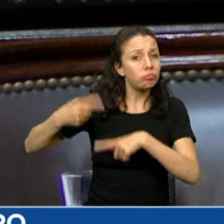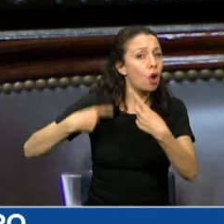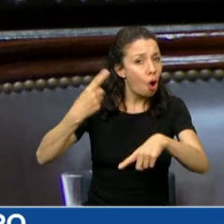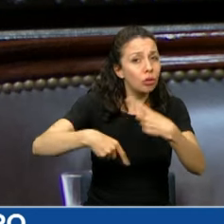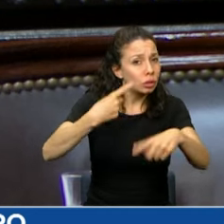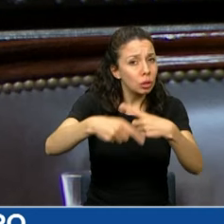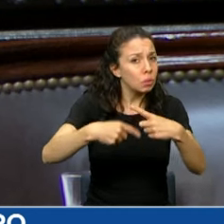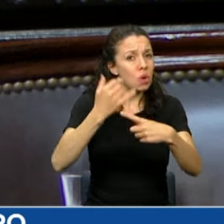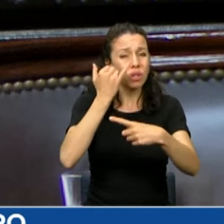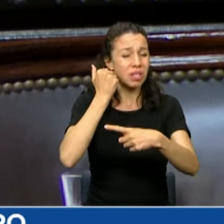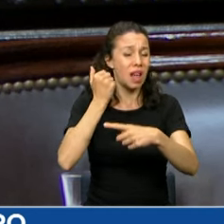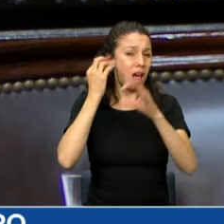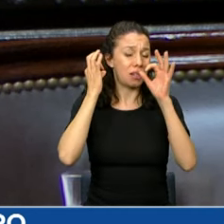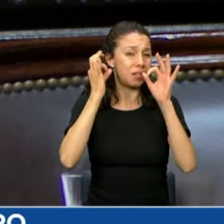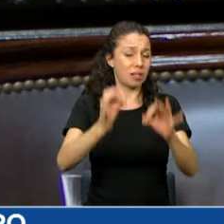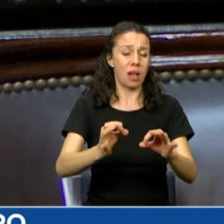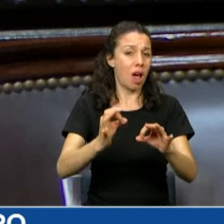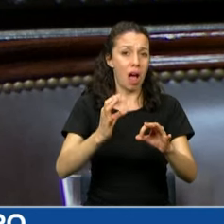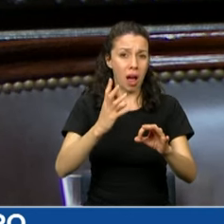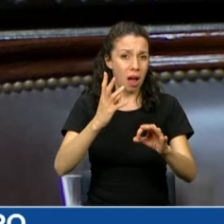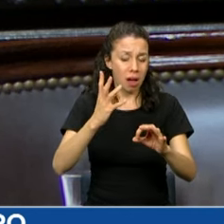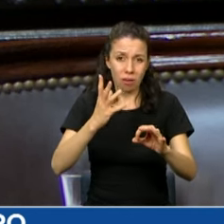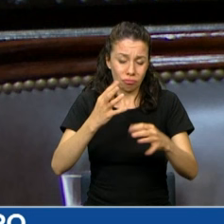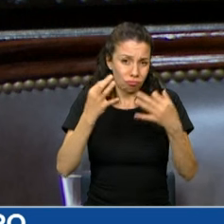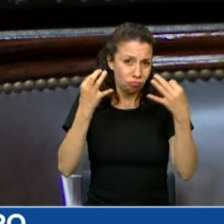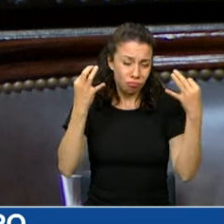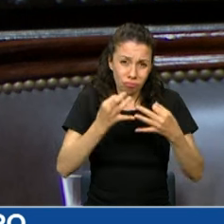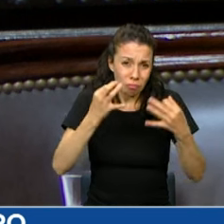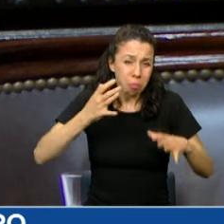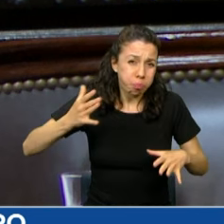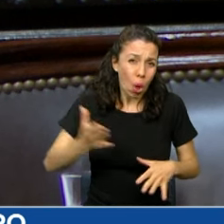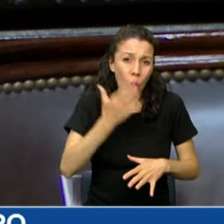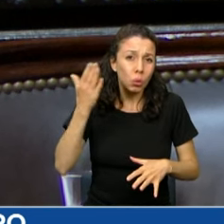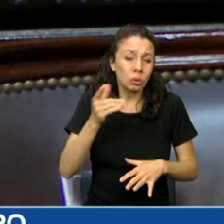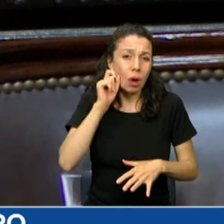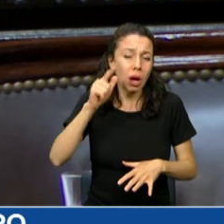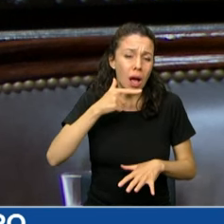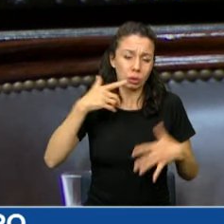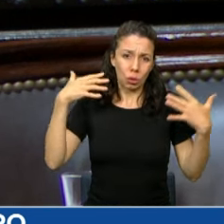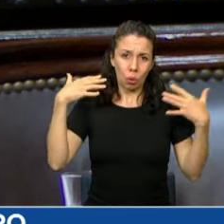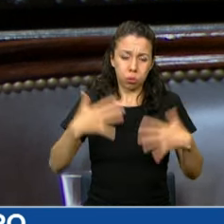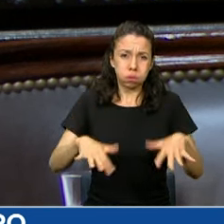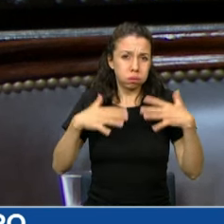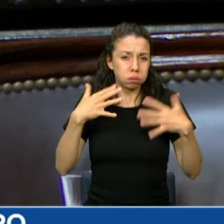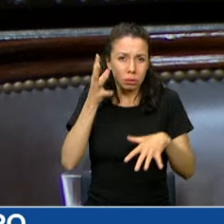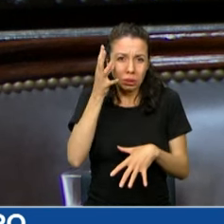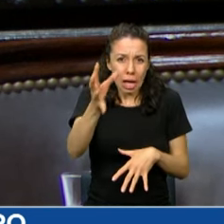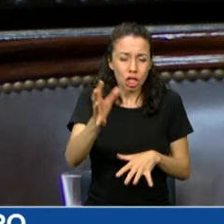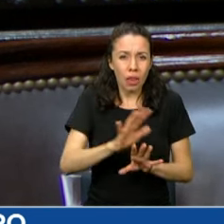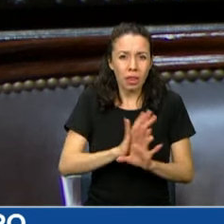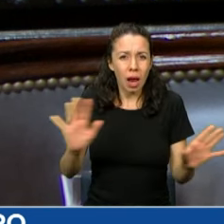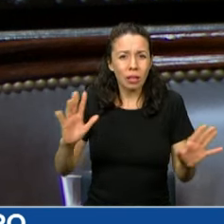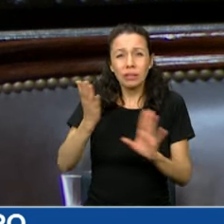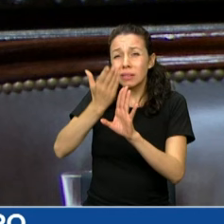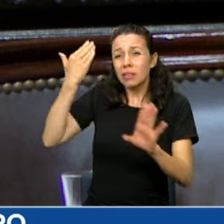a niveles extraordinarios en materia de producción de gas niveles